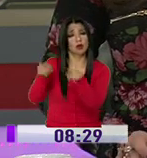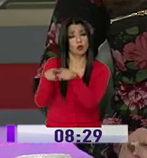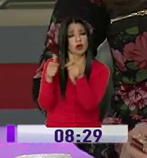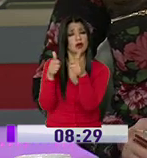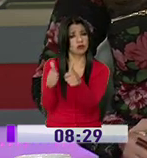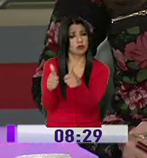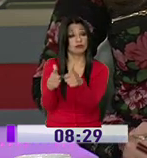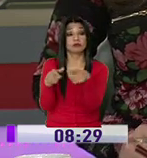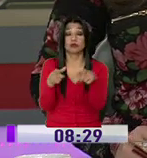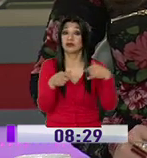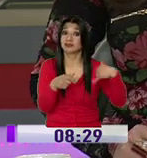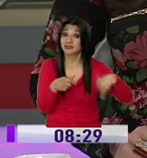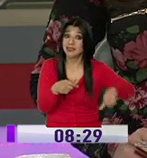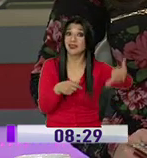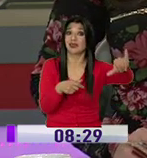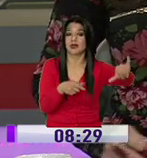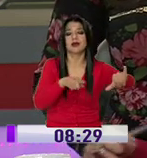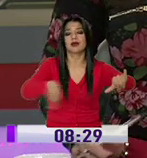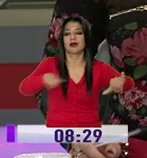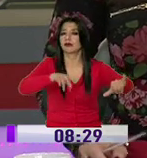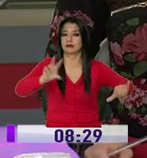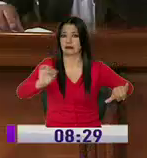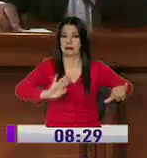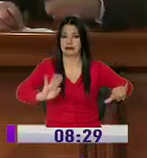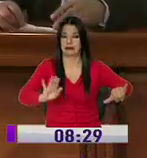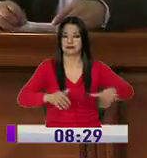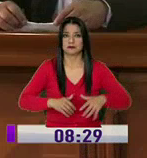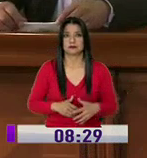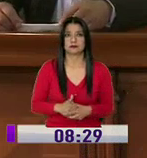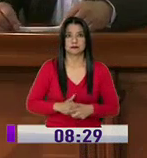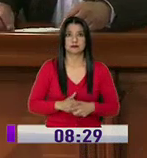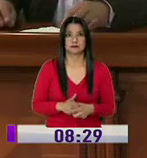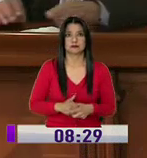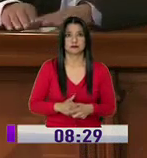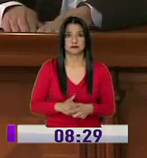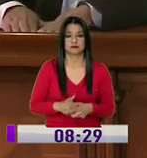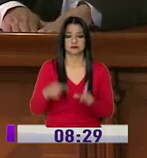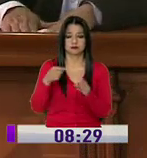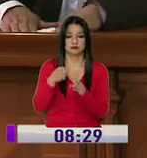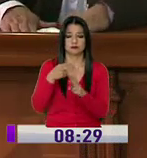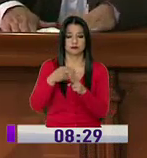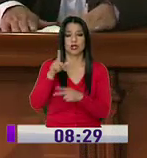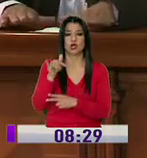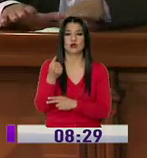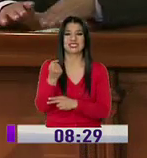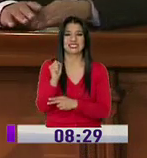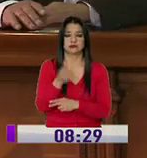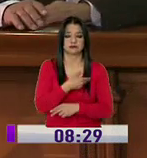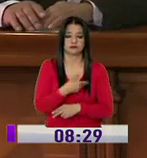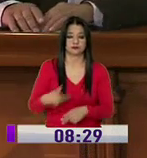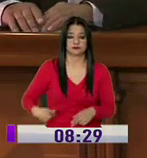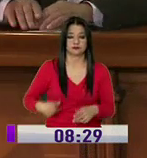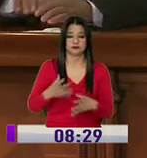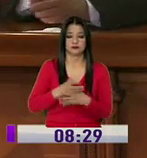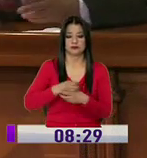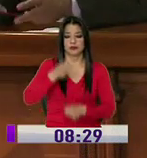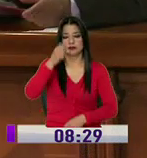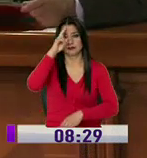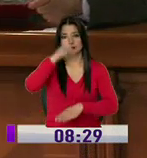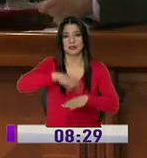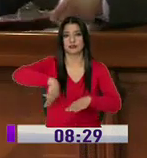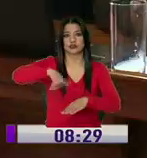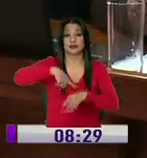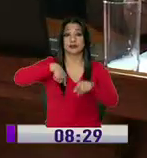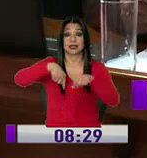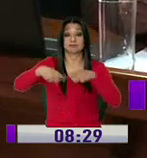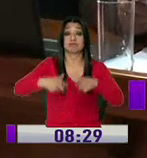aseguraron continuarán con la paralización. Las declaraciones de Luis Vizcaíno, presidente de la Federación Nacional de Transportes